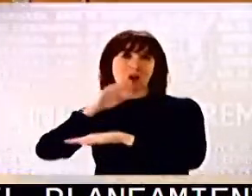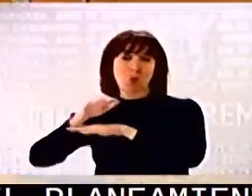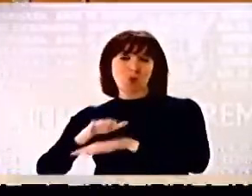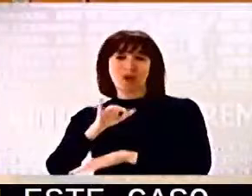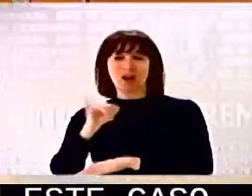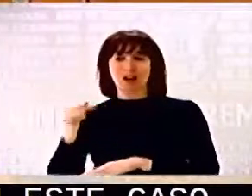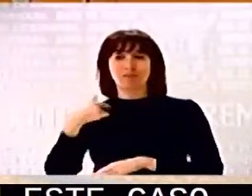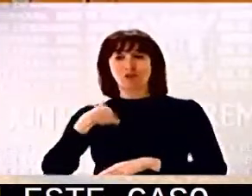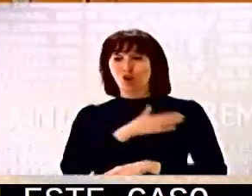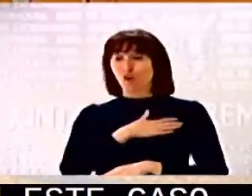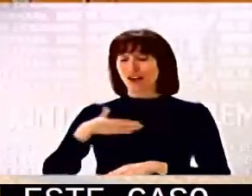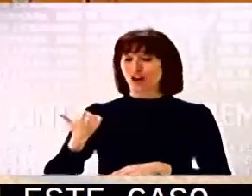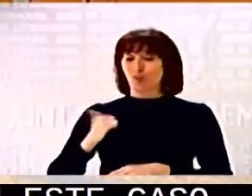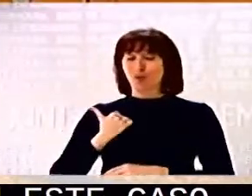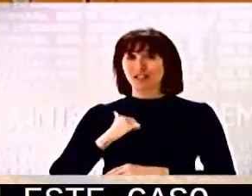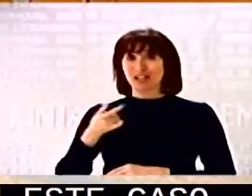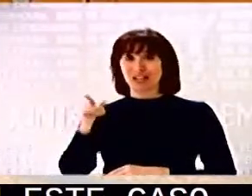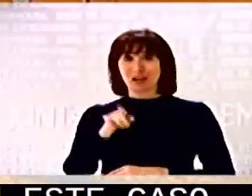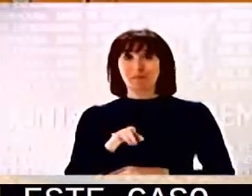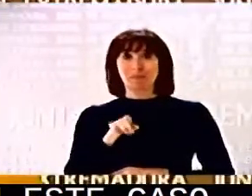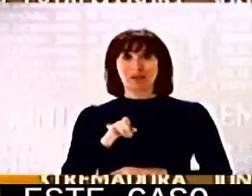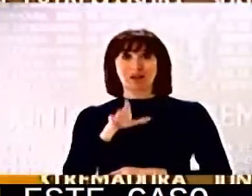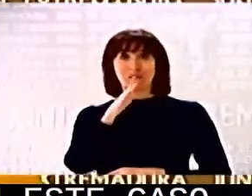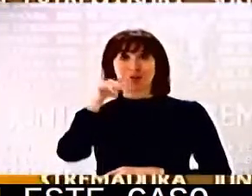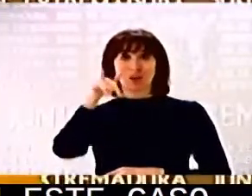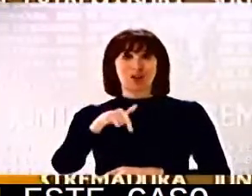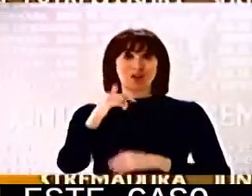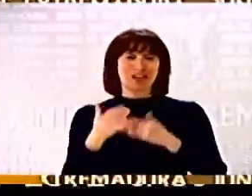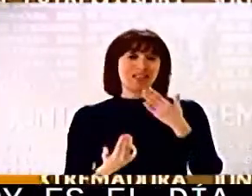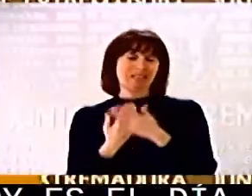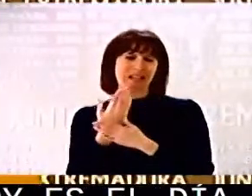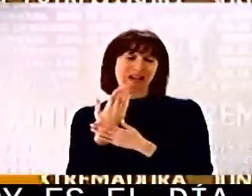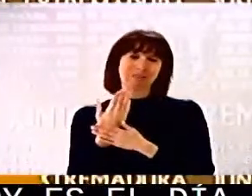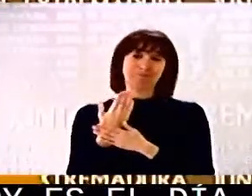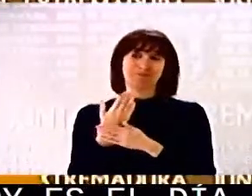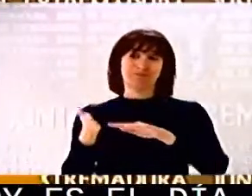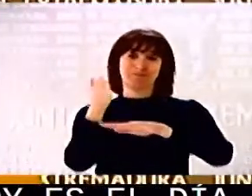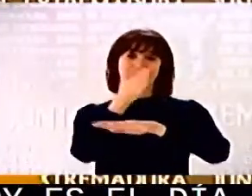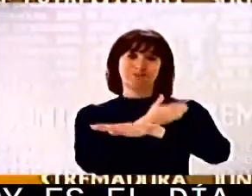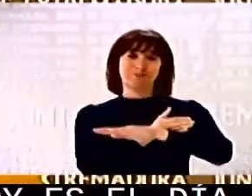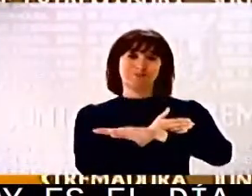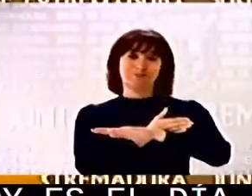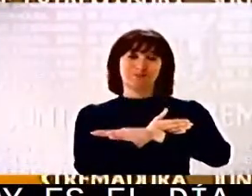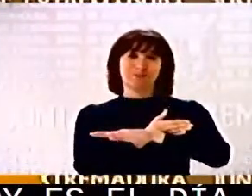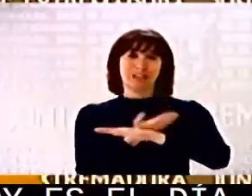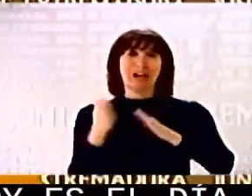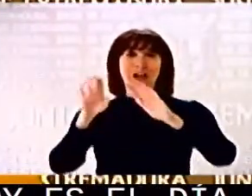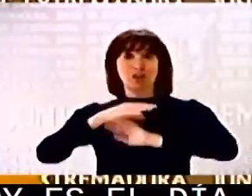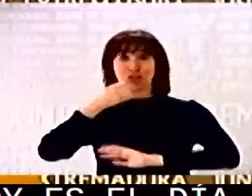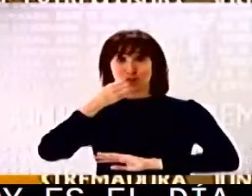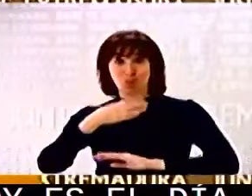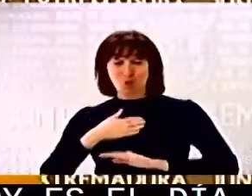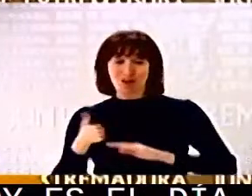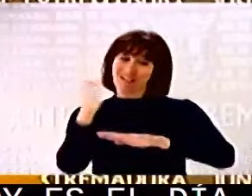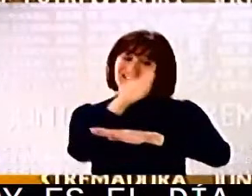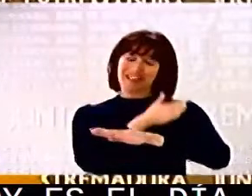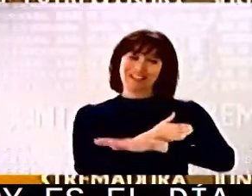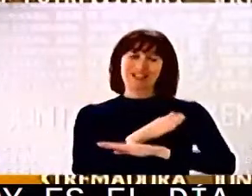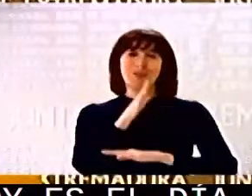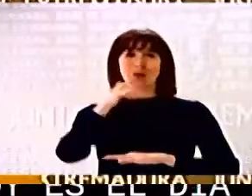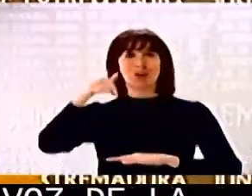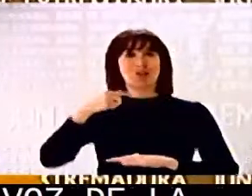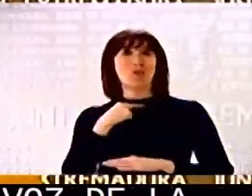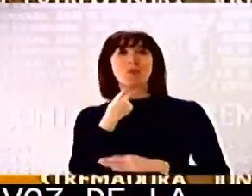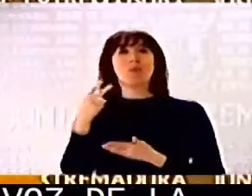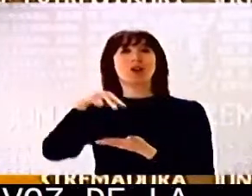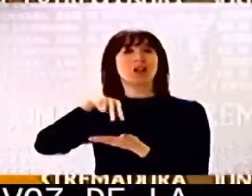Quiero aprovechar la ocasión de que hoy es el día antes de la Nochebuena para, como portavoz de la Junta